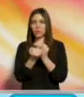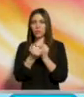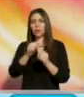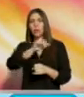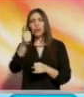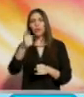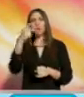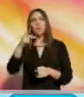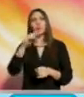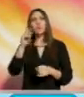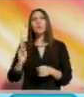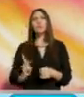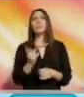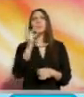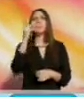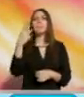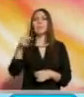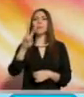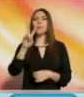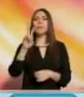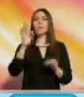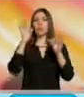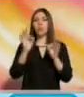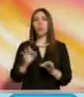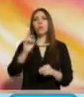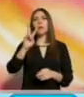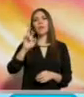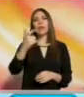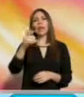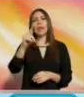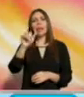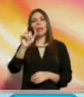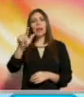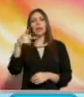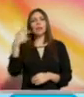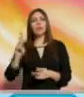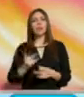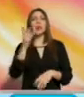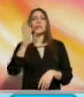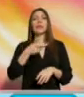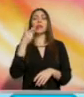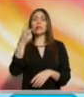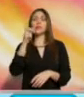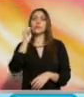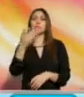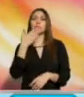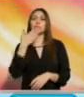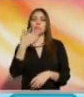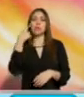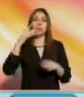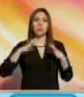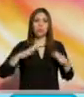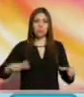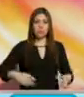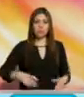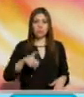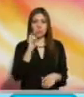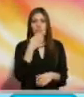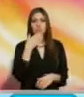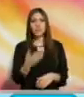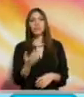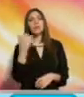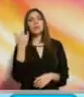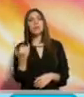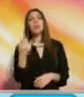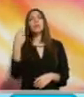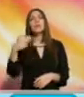origen vegetal. Ya. Estas grasas tienen un efecto excelente para el organismo. De ¿Todas? hecho, en general sí. Muy bien. En general sí, y de